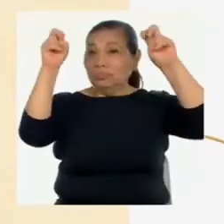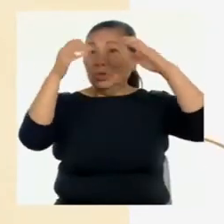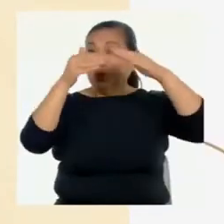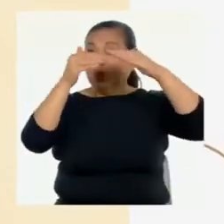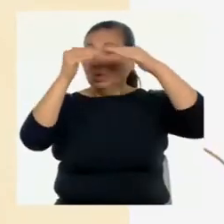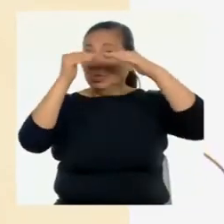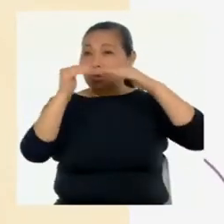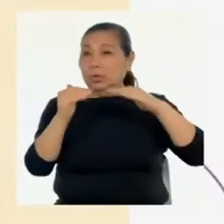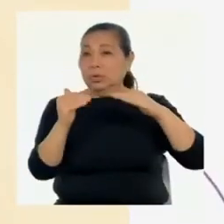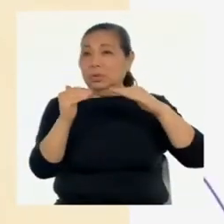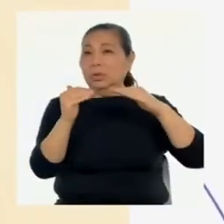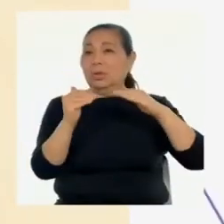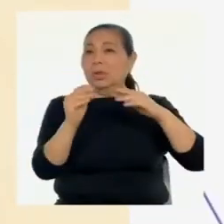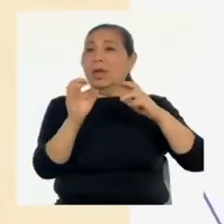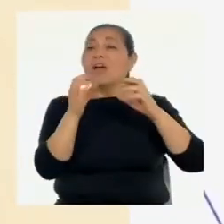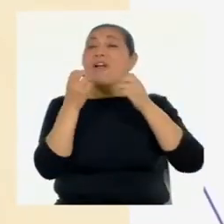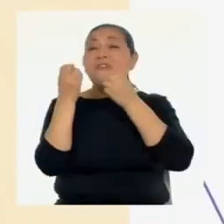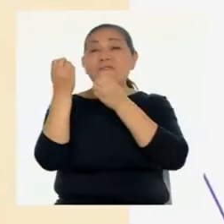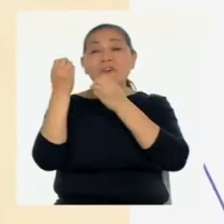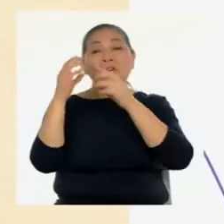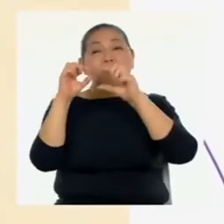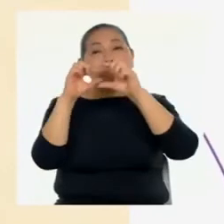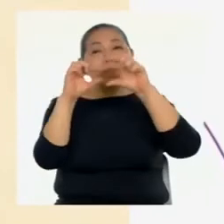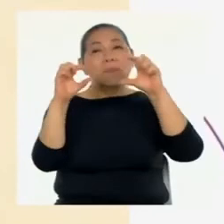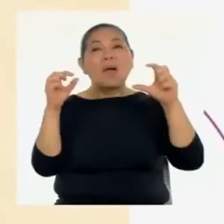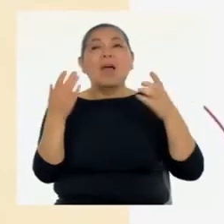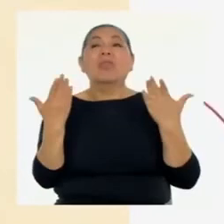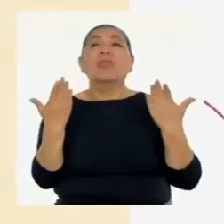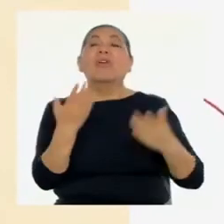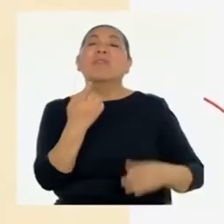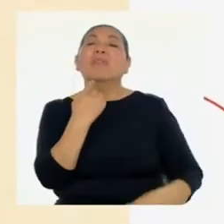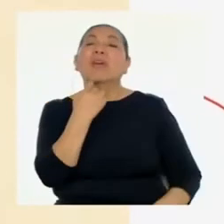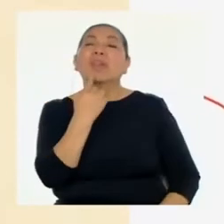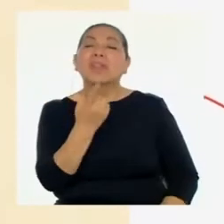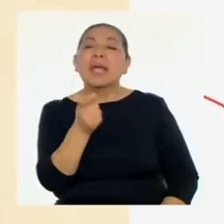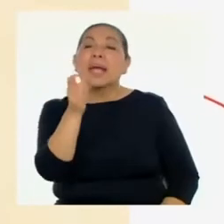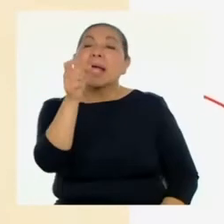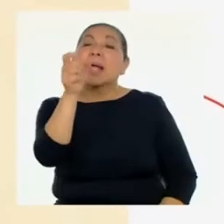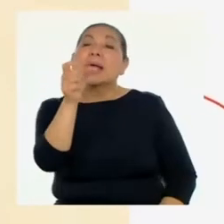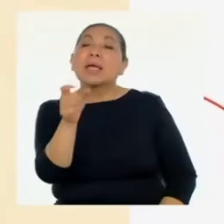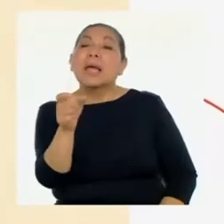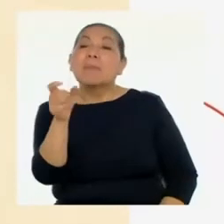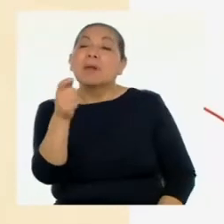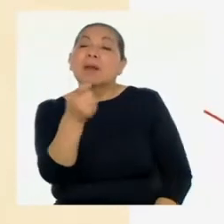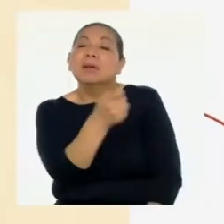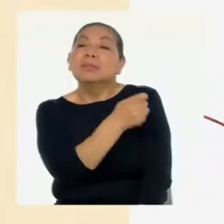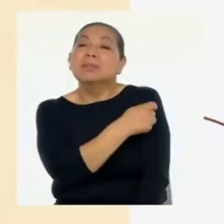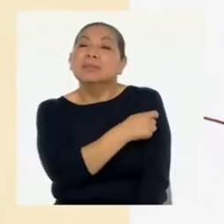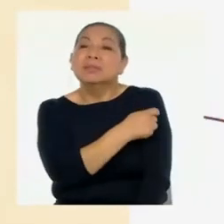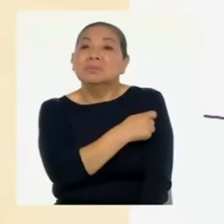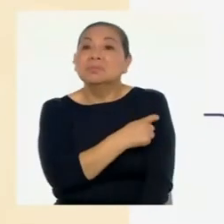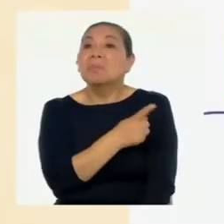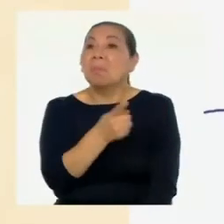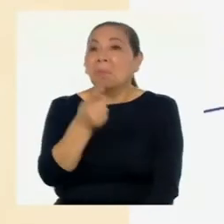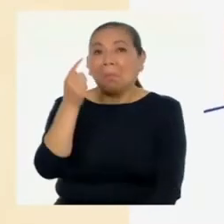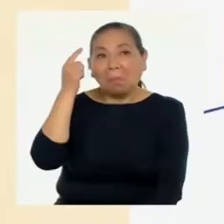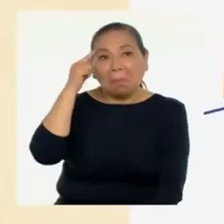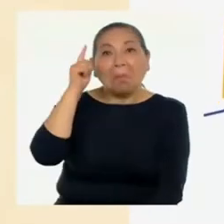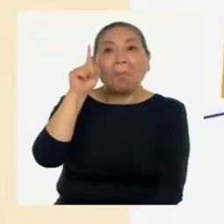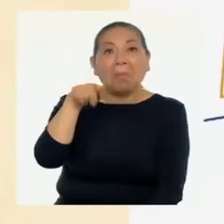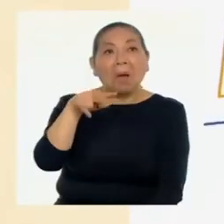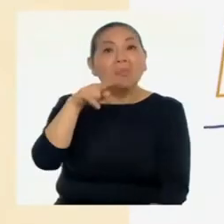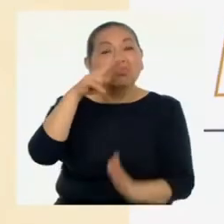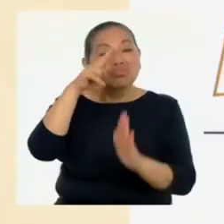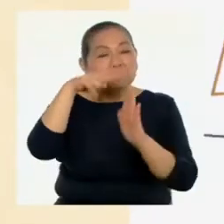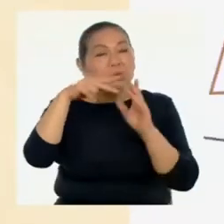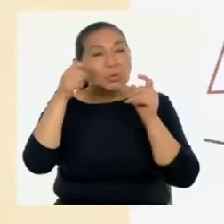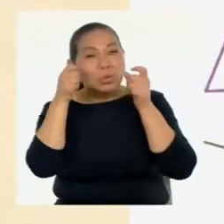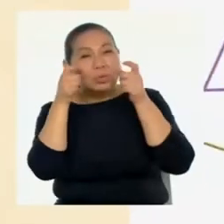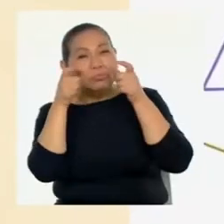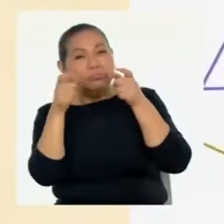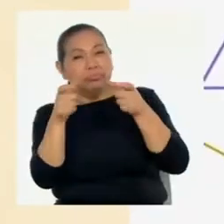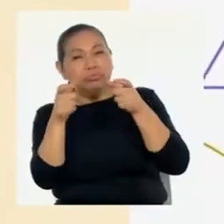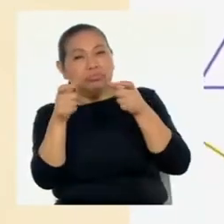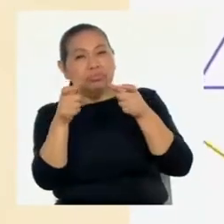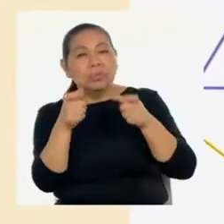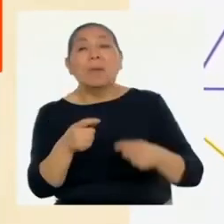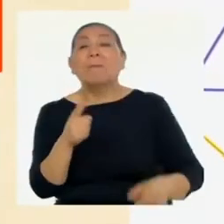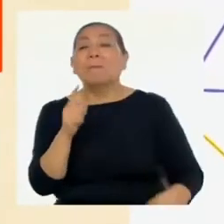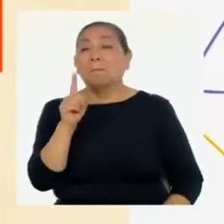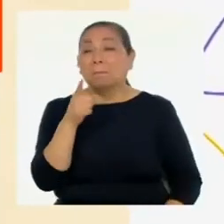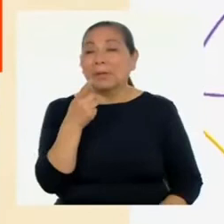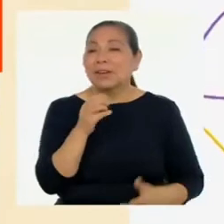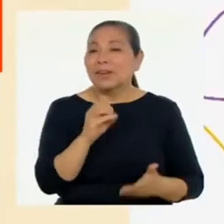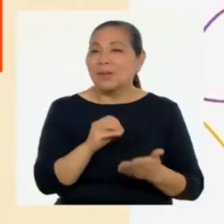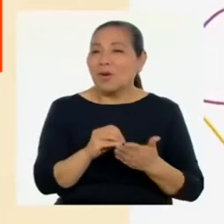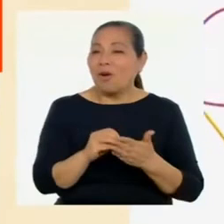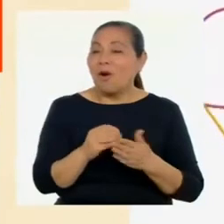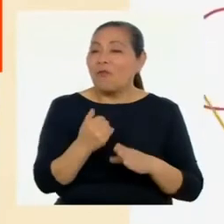en el otro se escribieron datos informativos donde se menciona qué personas deberían vacunarse. Buen trabajo, Yanira. En algunos